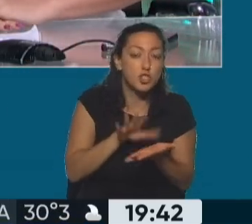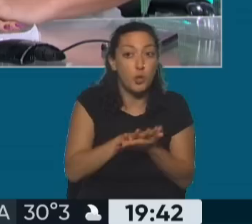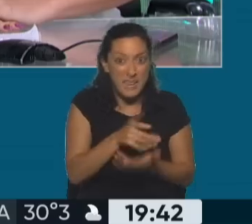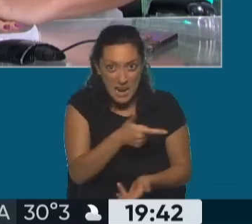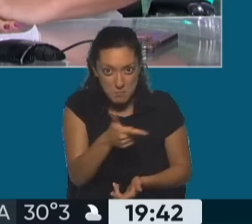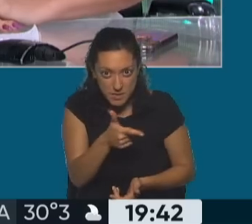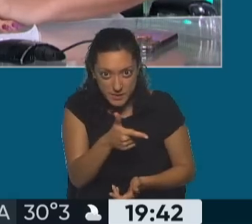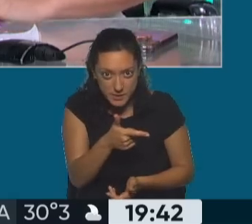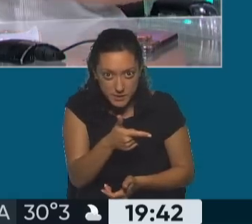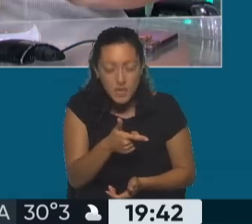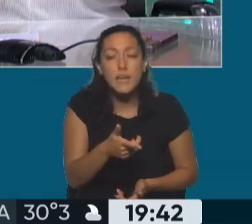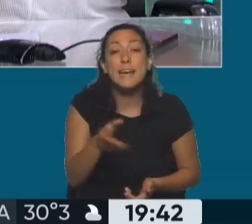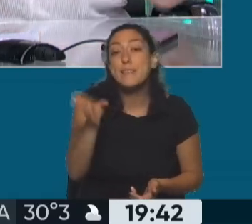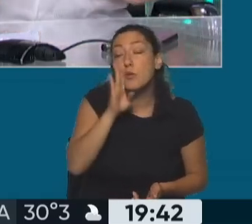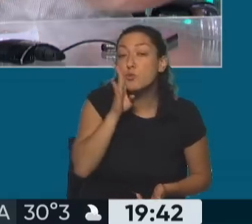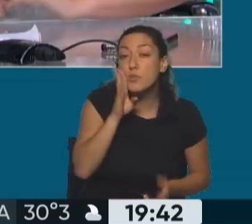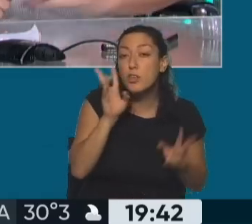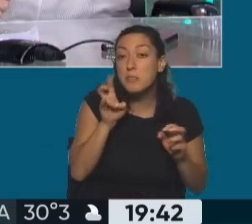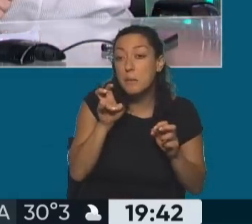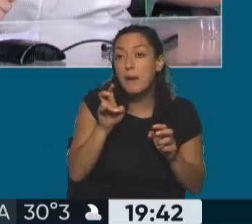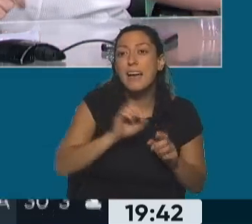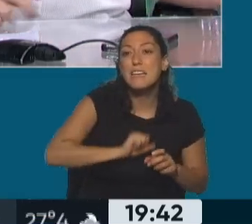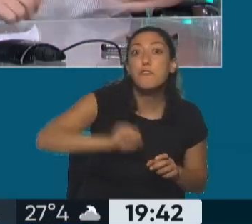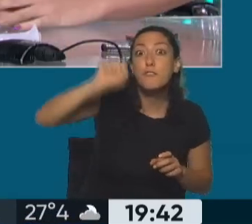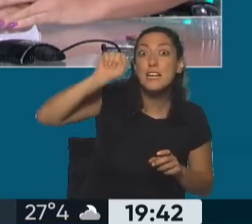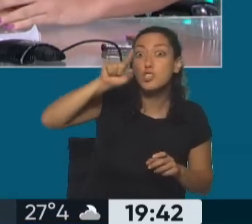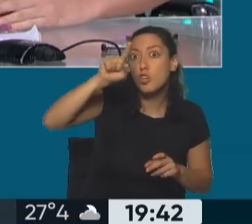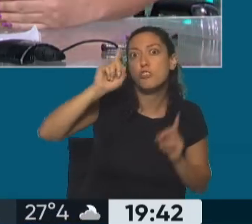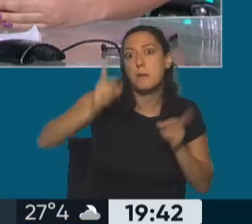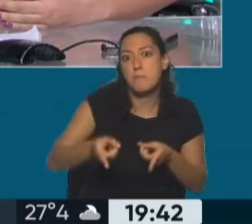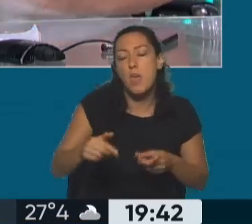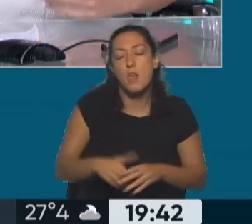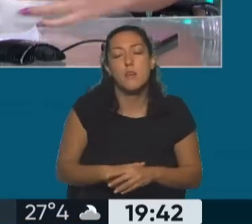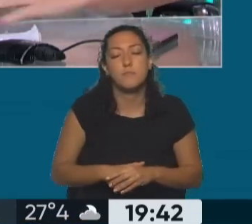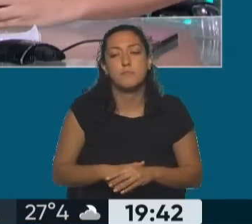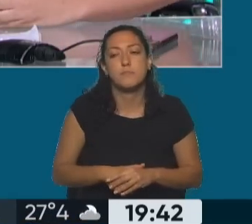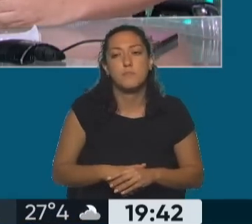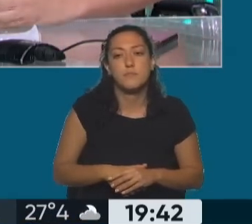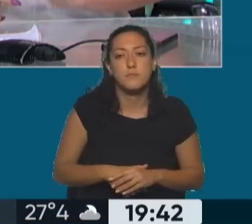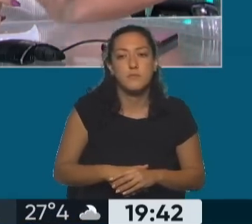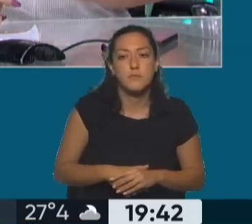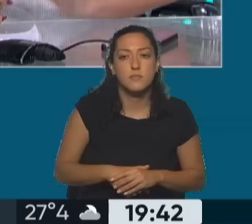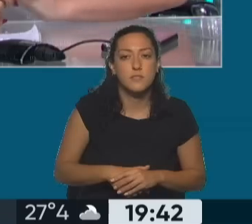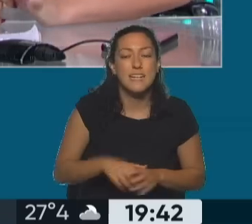Estados Unidos, porque hoy se conoció también el dato de inflación. Ah, claro, sí. Hablábamos recién del dato de inflación.